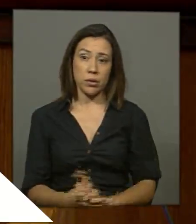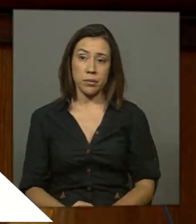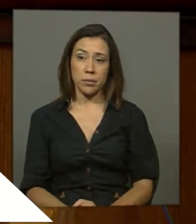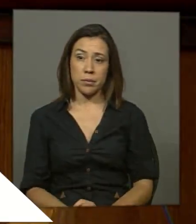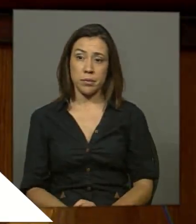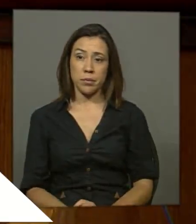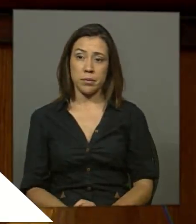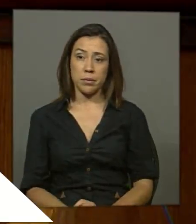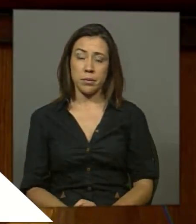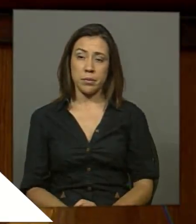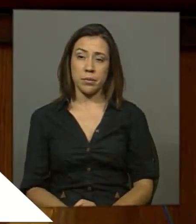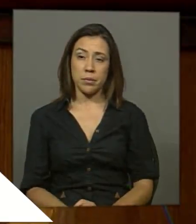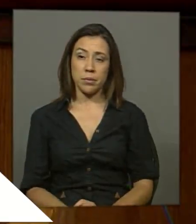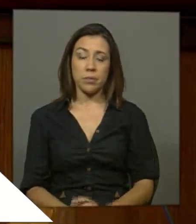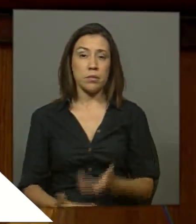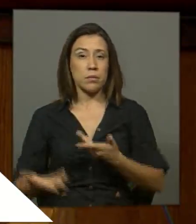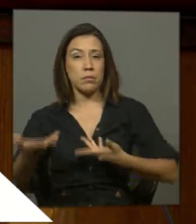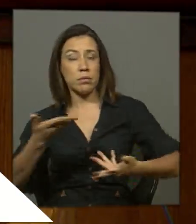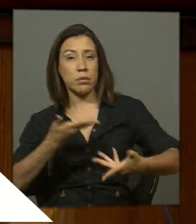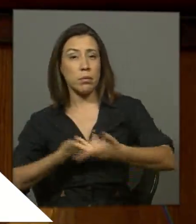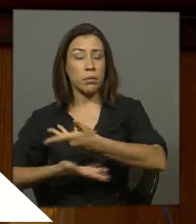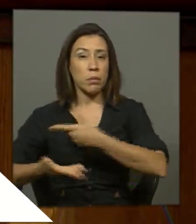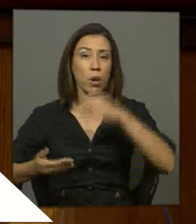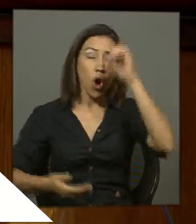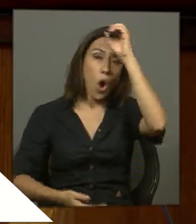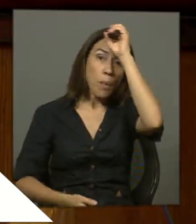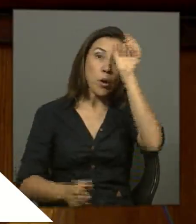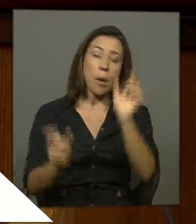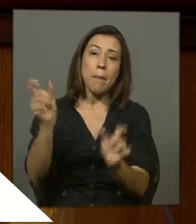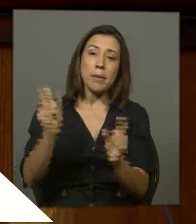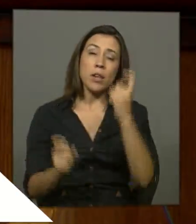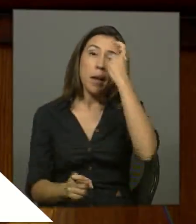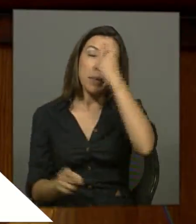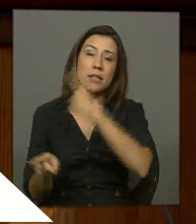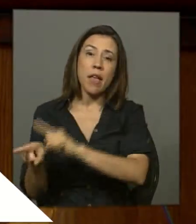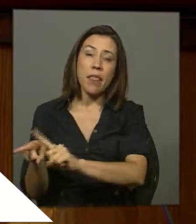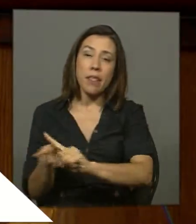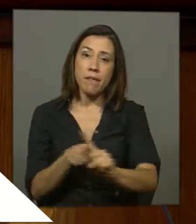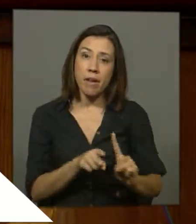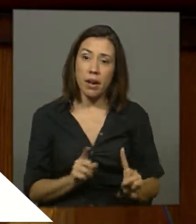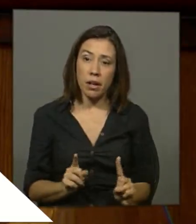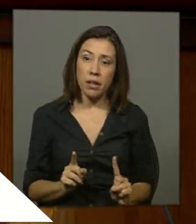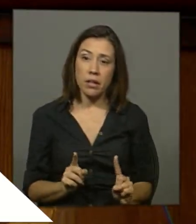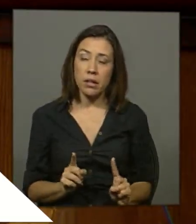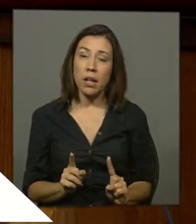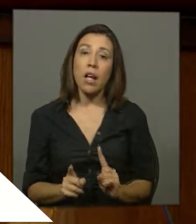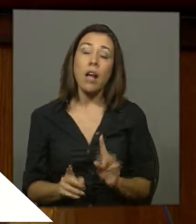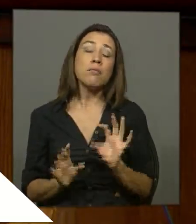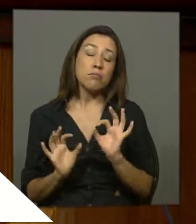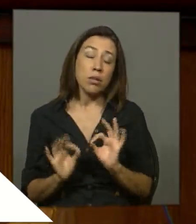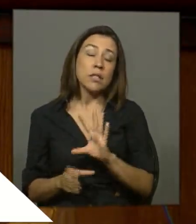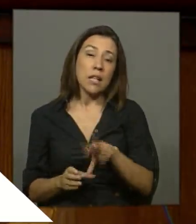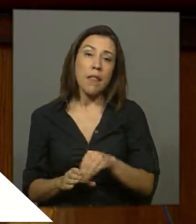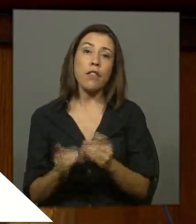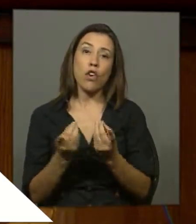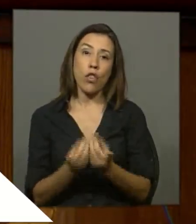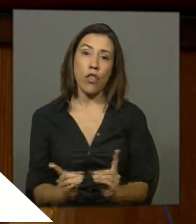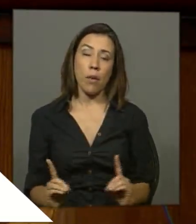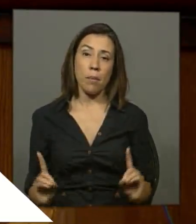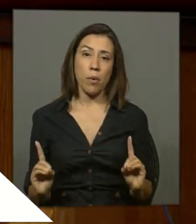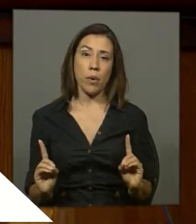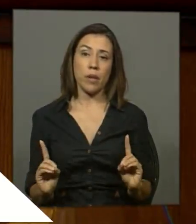eh el intercambio de opiniones entre personas que piensan distinto es parte de la Democracia